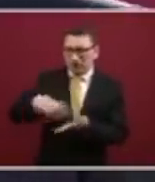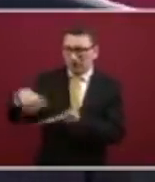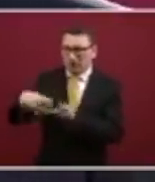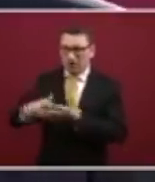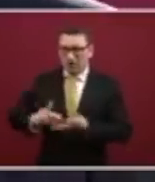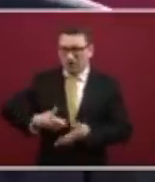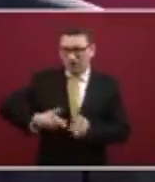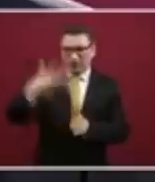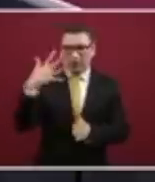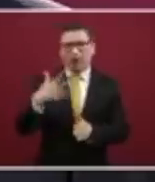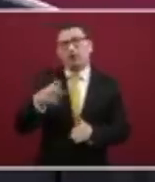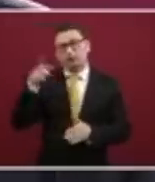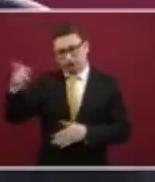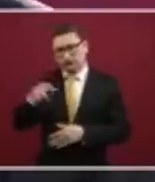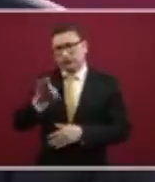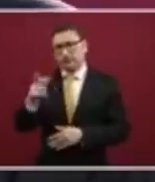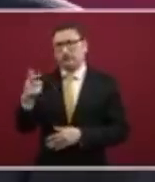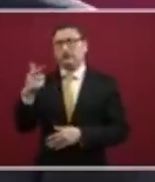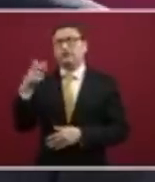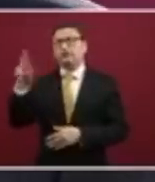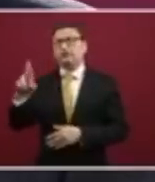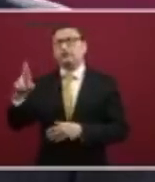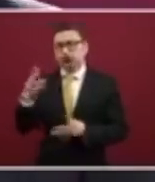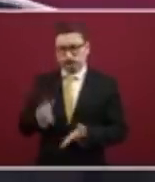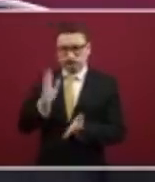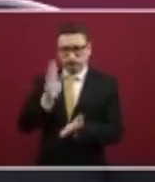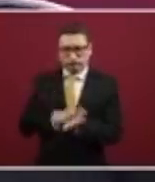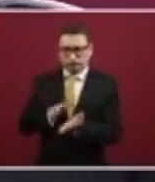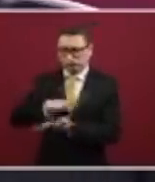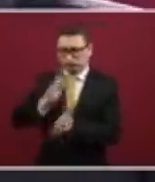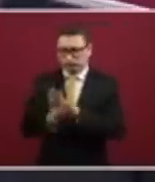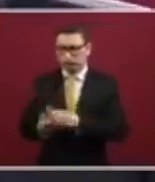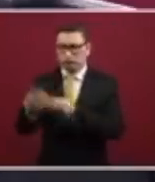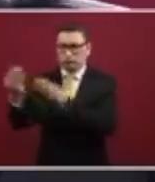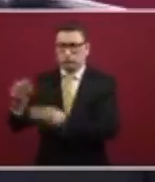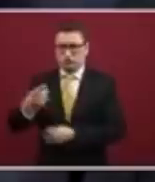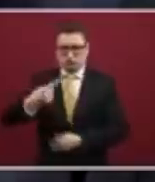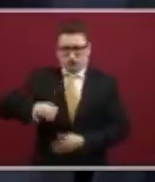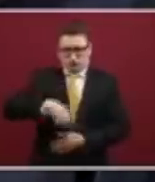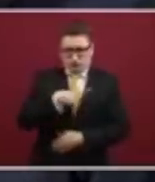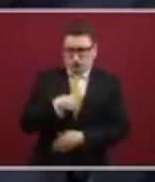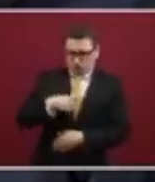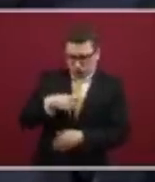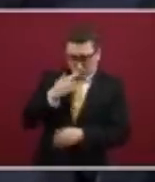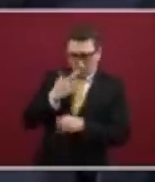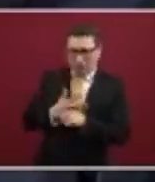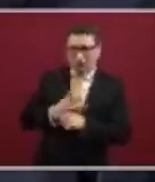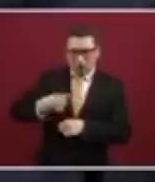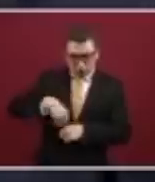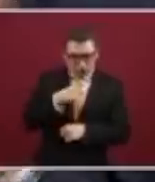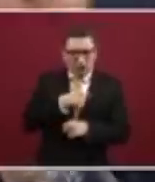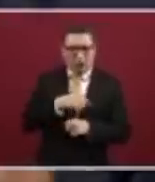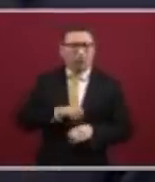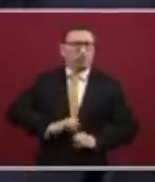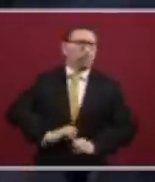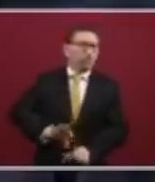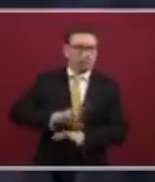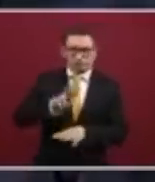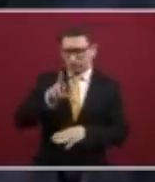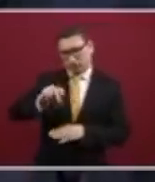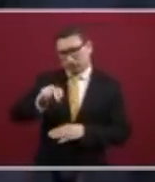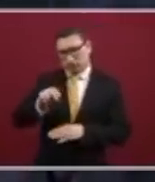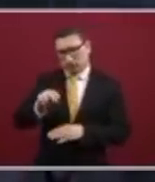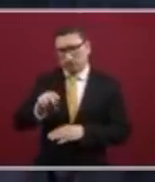vamos nosotros a ser cómplice precisamente por lo que tú dices. Dices, bueno, ¿por qué no se